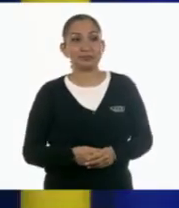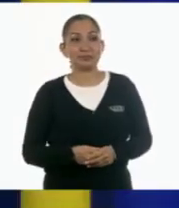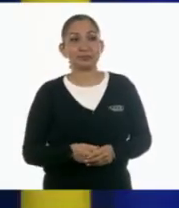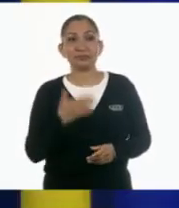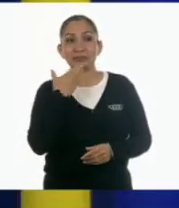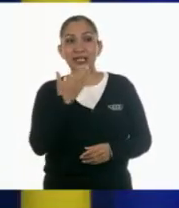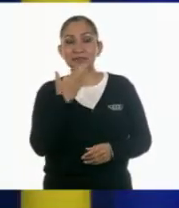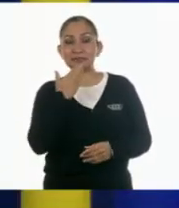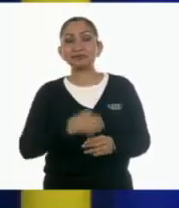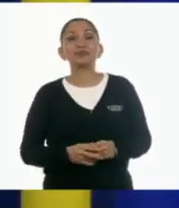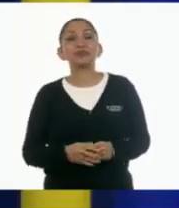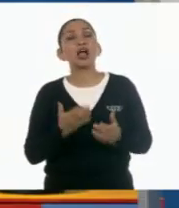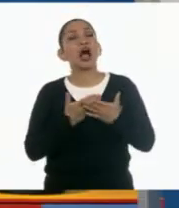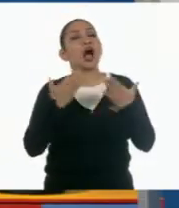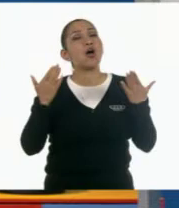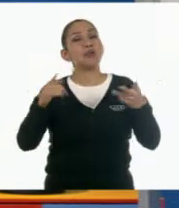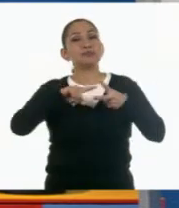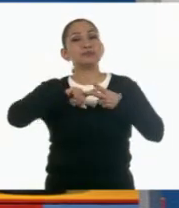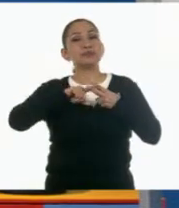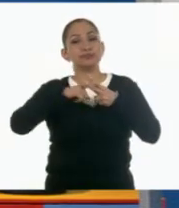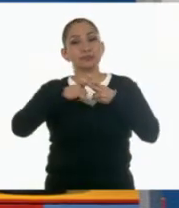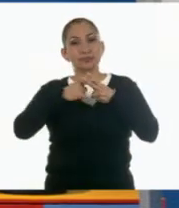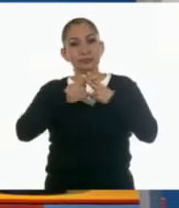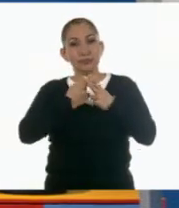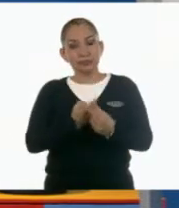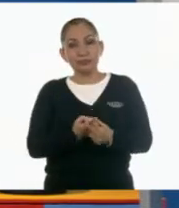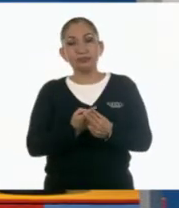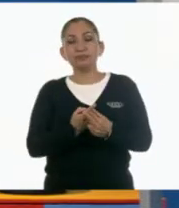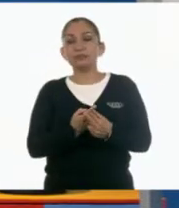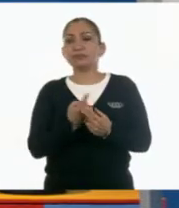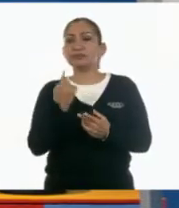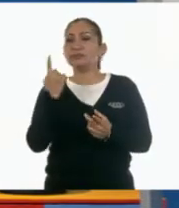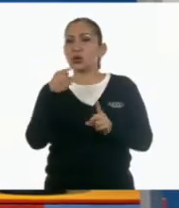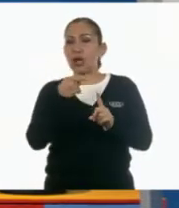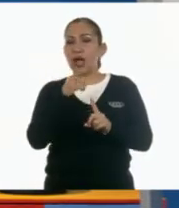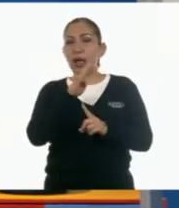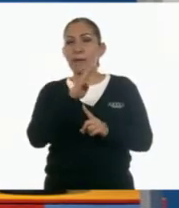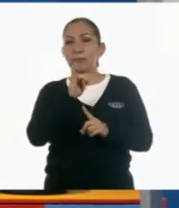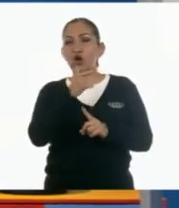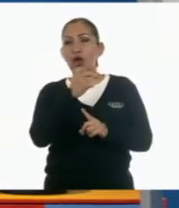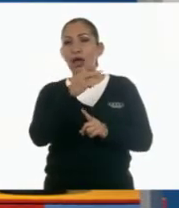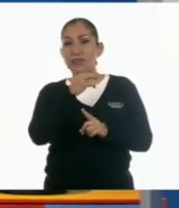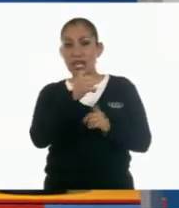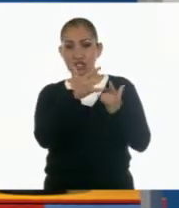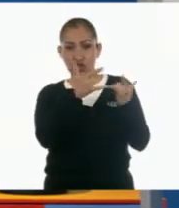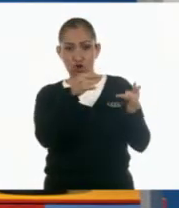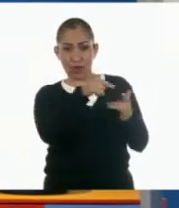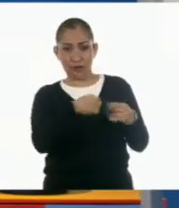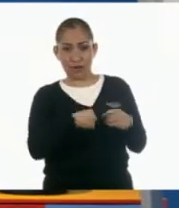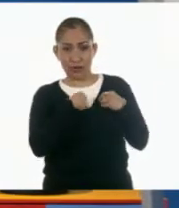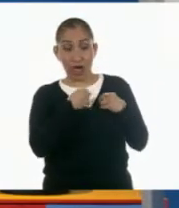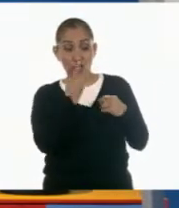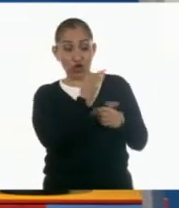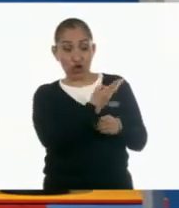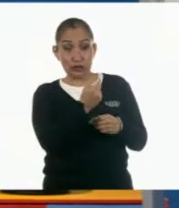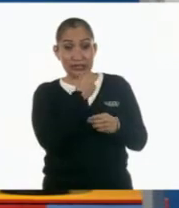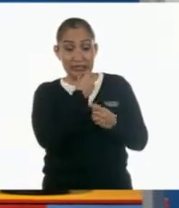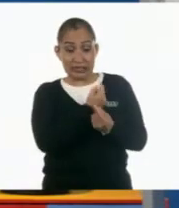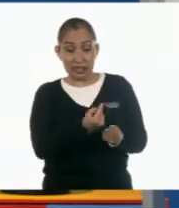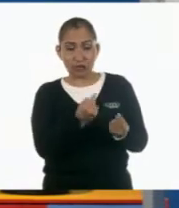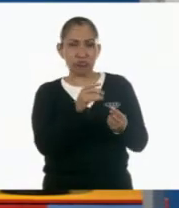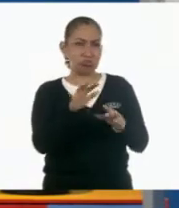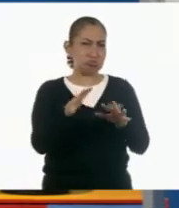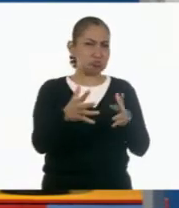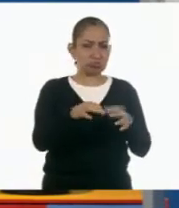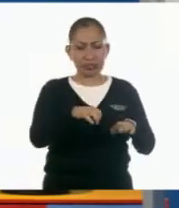bien. Bien, pues vamos a comenzar con unas biografías, los datos de dos niños que son más